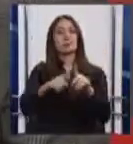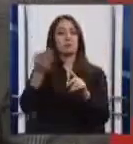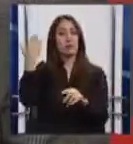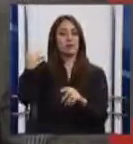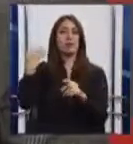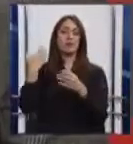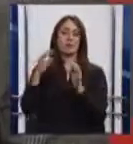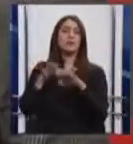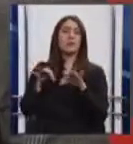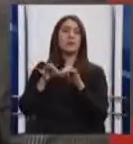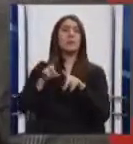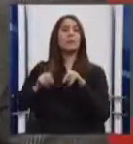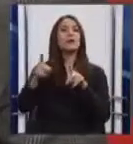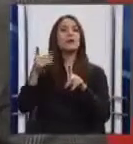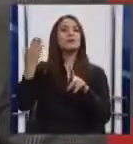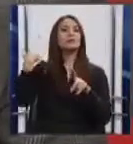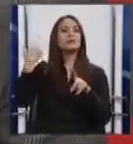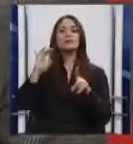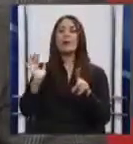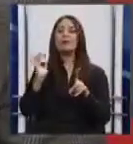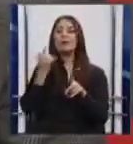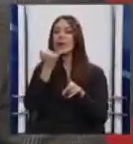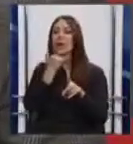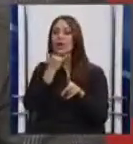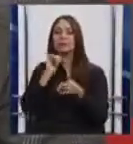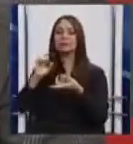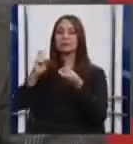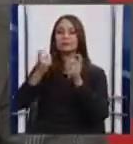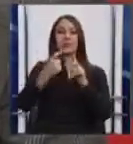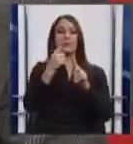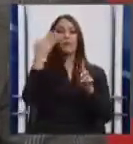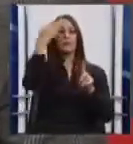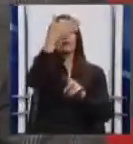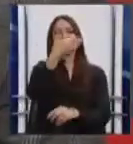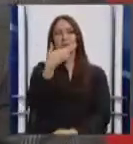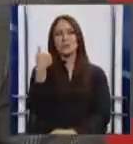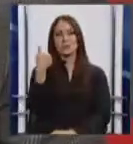importante únicamente para la data que se pueda generar, pero nuestras estrategias se hacen a futuro.